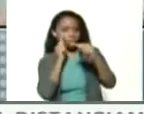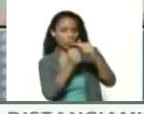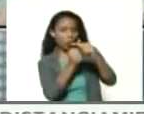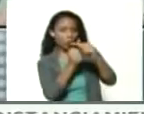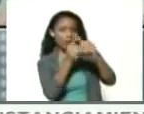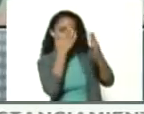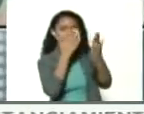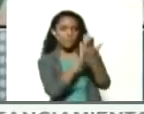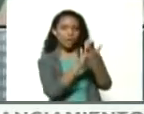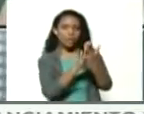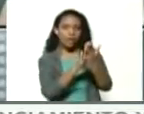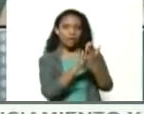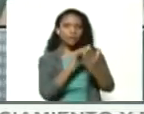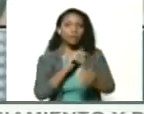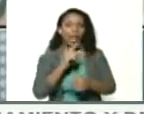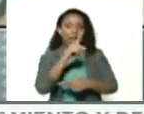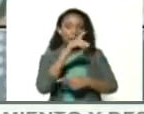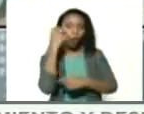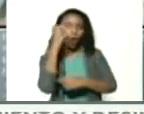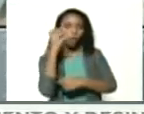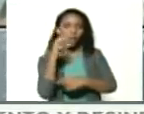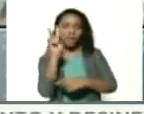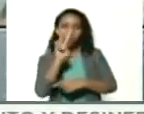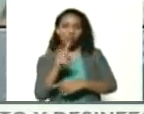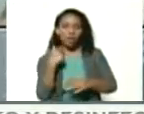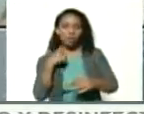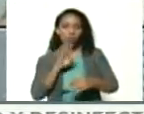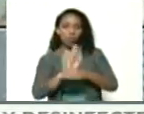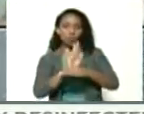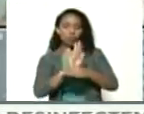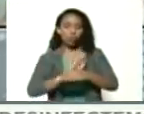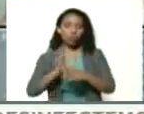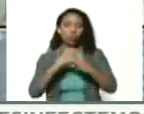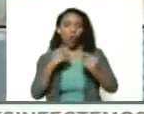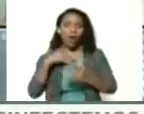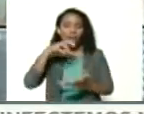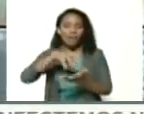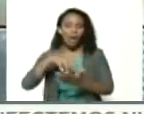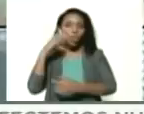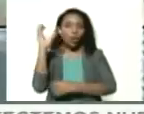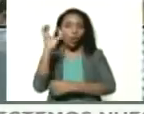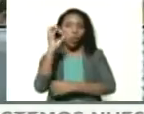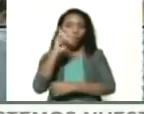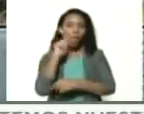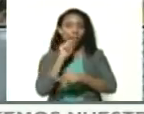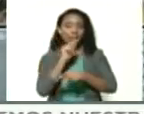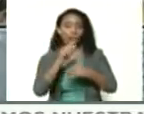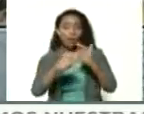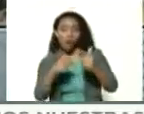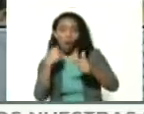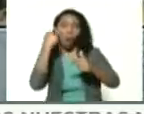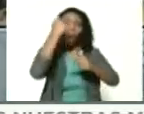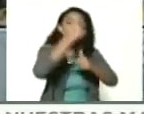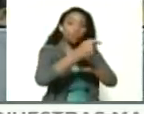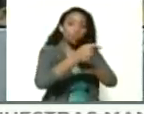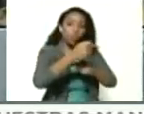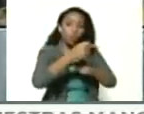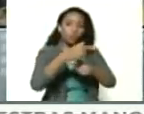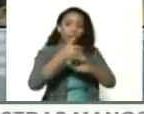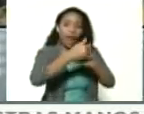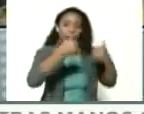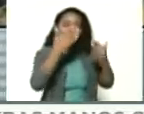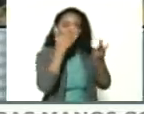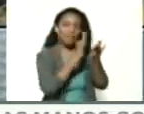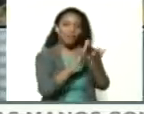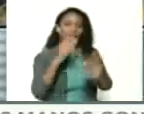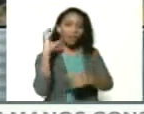frontera, siguen protegidos por todo el Estado colombiano, desde el otro lado de la línea